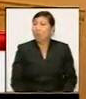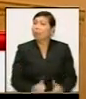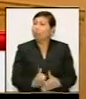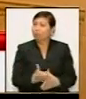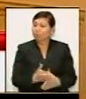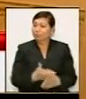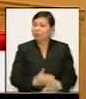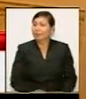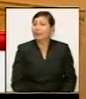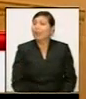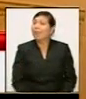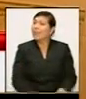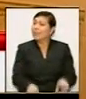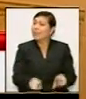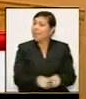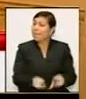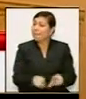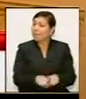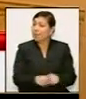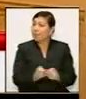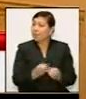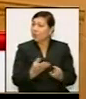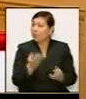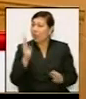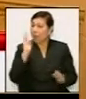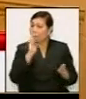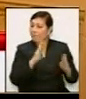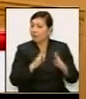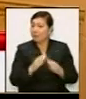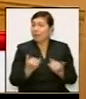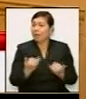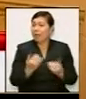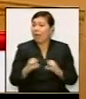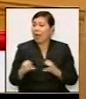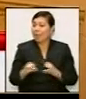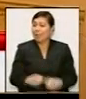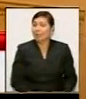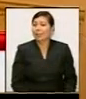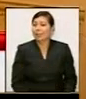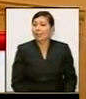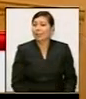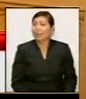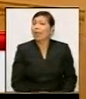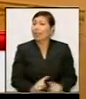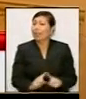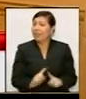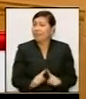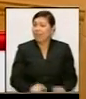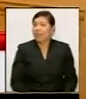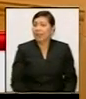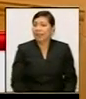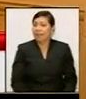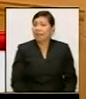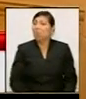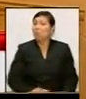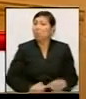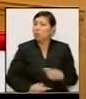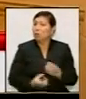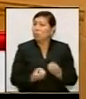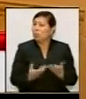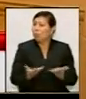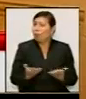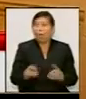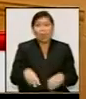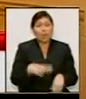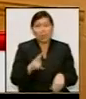compartimos también muchas de las preocupaciones, pese a ser de tendencias distintas, pero teníamos muchas cosas en